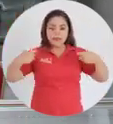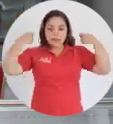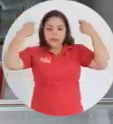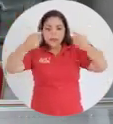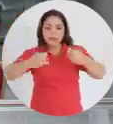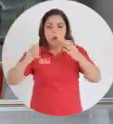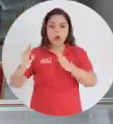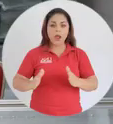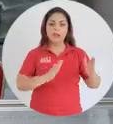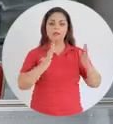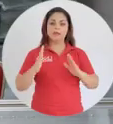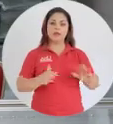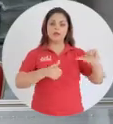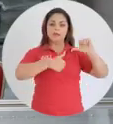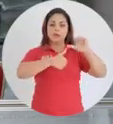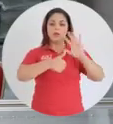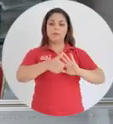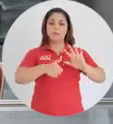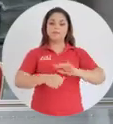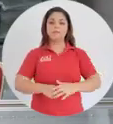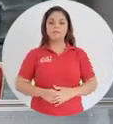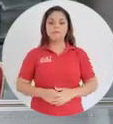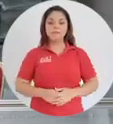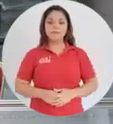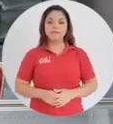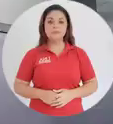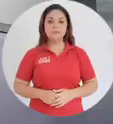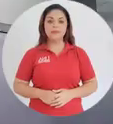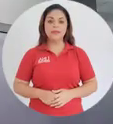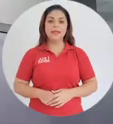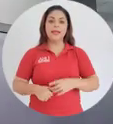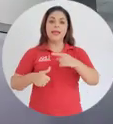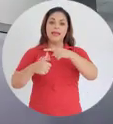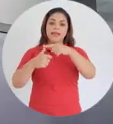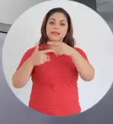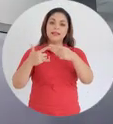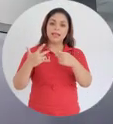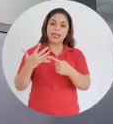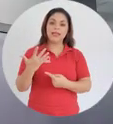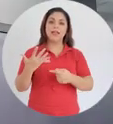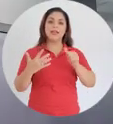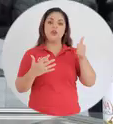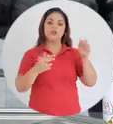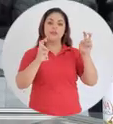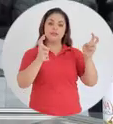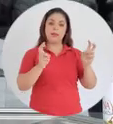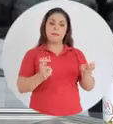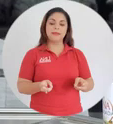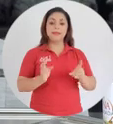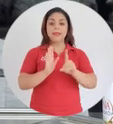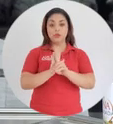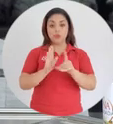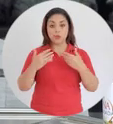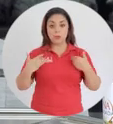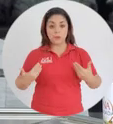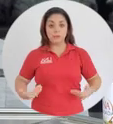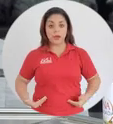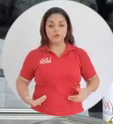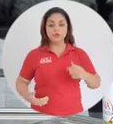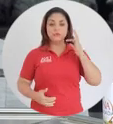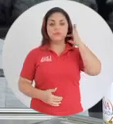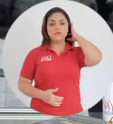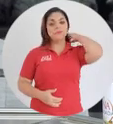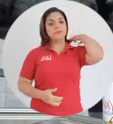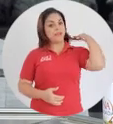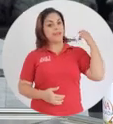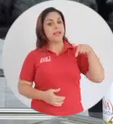crimen organizado a nivel centroamericano. Estas y otras temáticas asociadas con el tema de derechos humanos en la